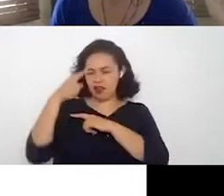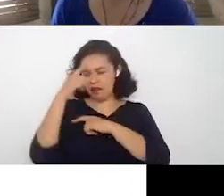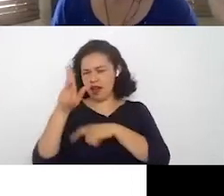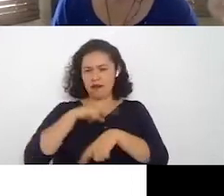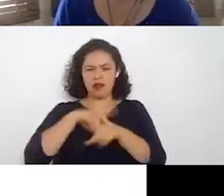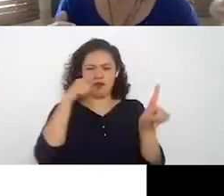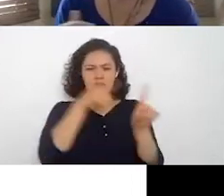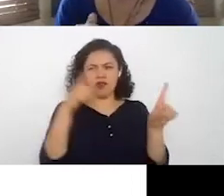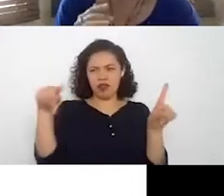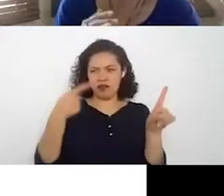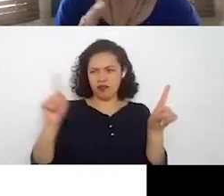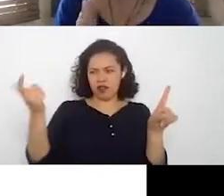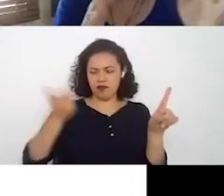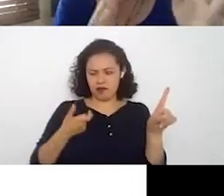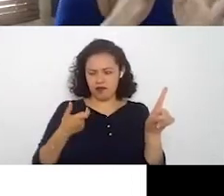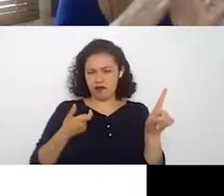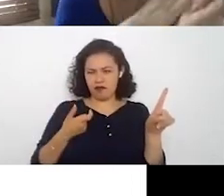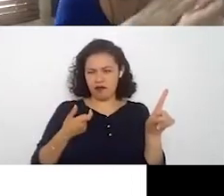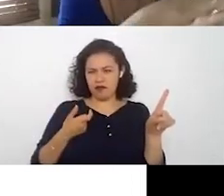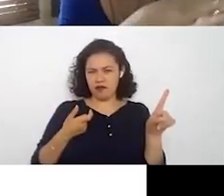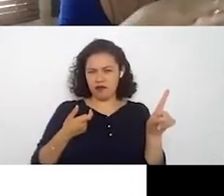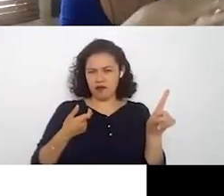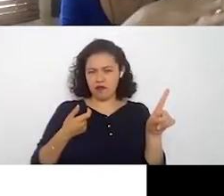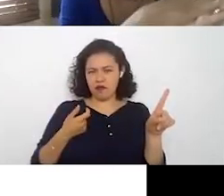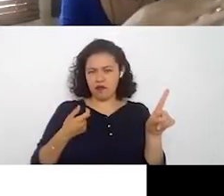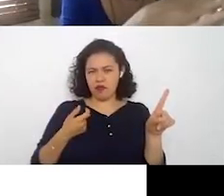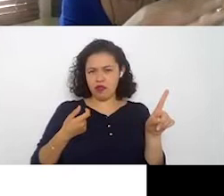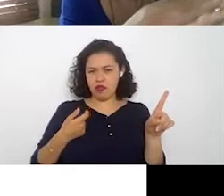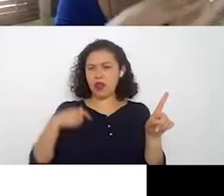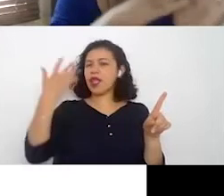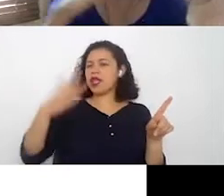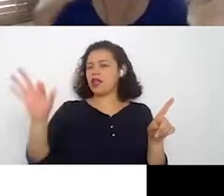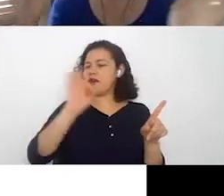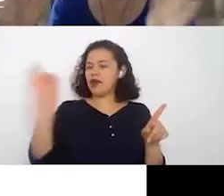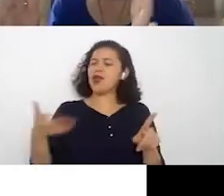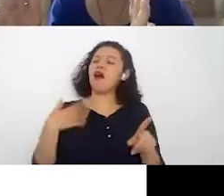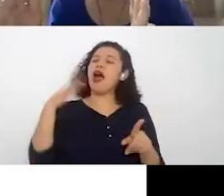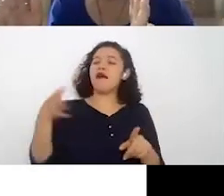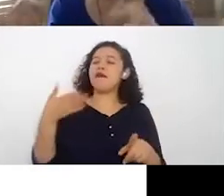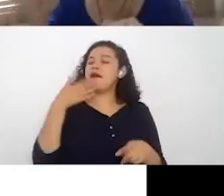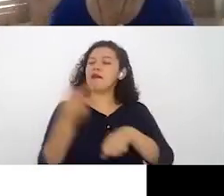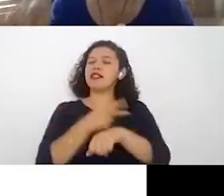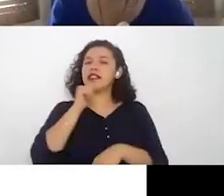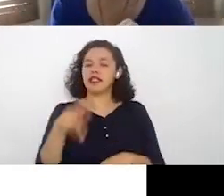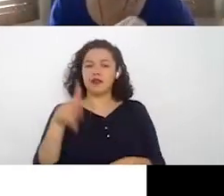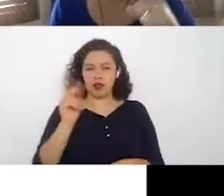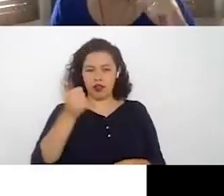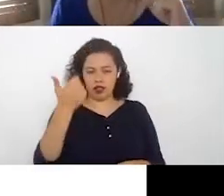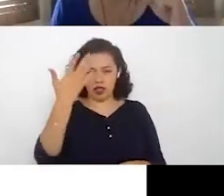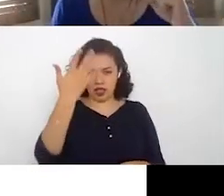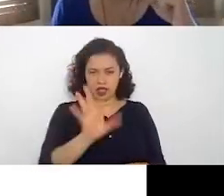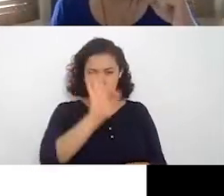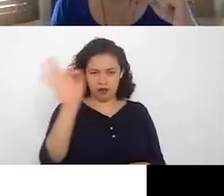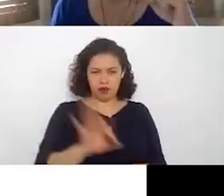social. Entonces me van a perdonar ese 10%, pero hay otro 10% que sí va a